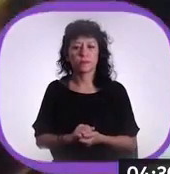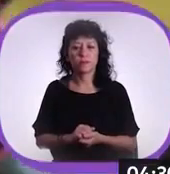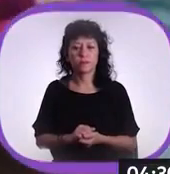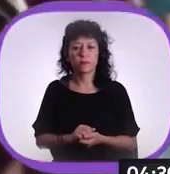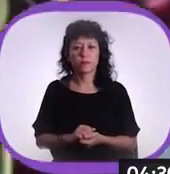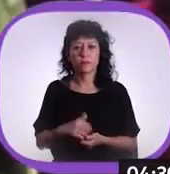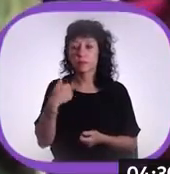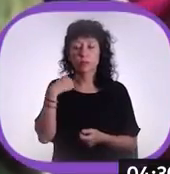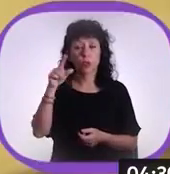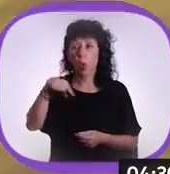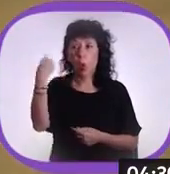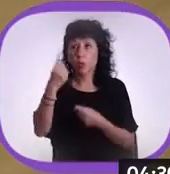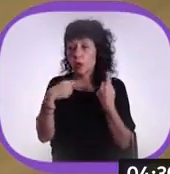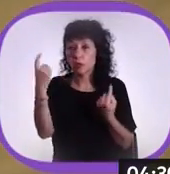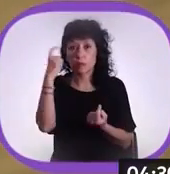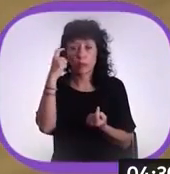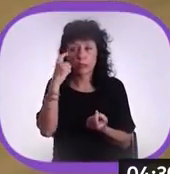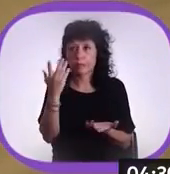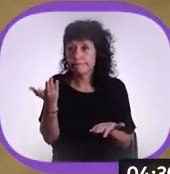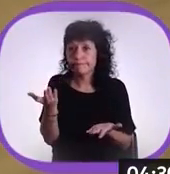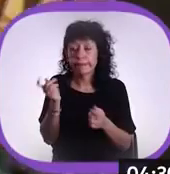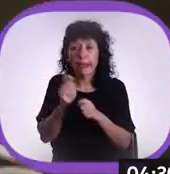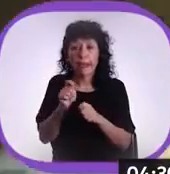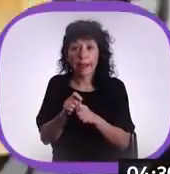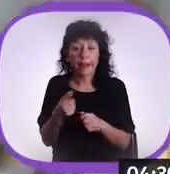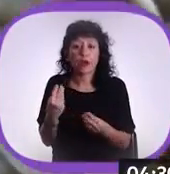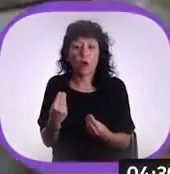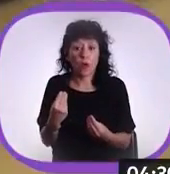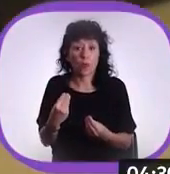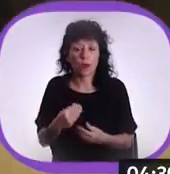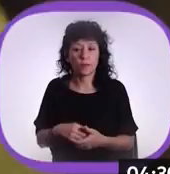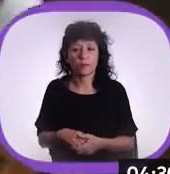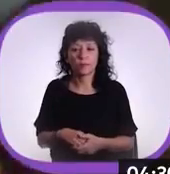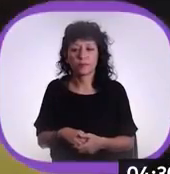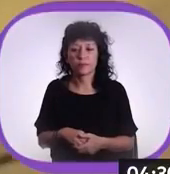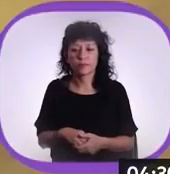¡No puedo pensar en otra cosa que no sea cómo arreglarla!